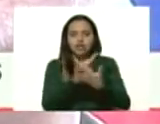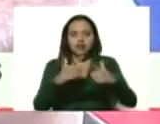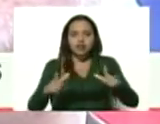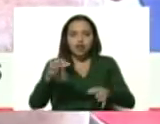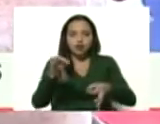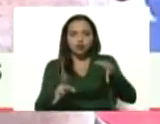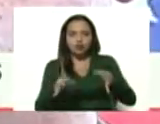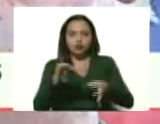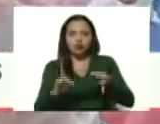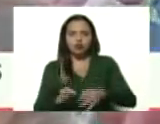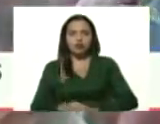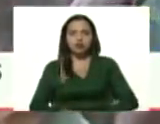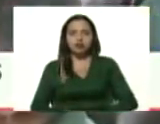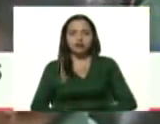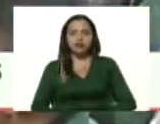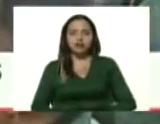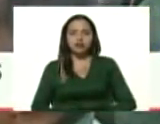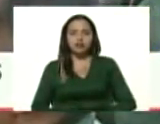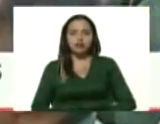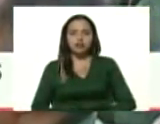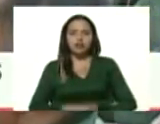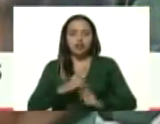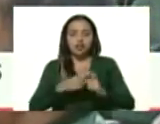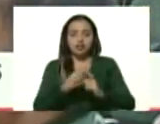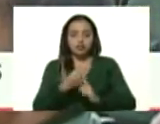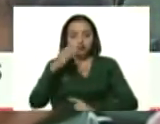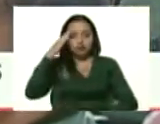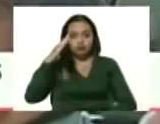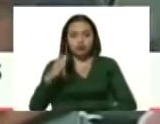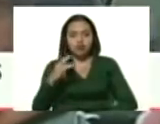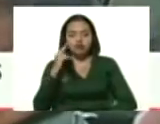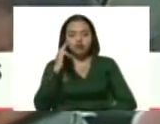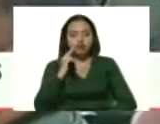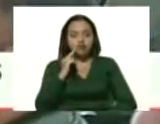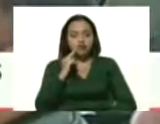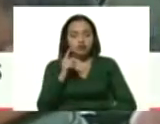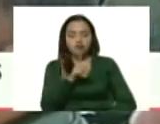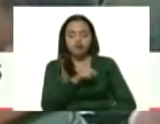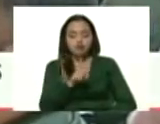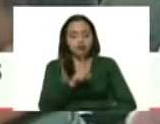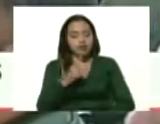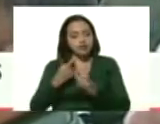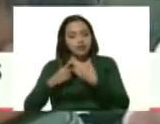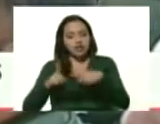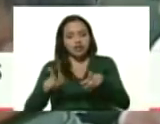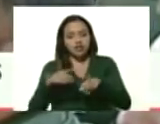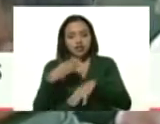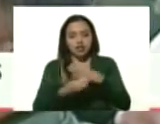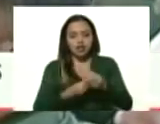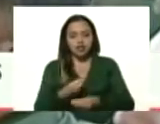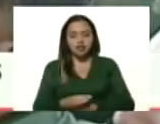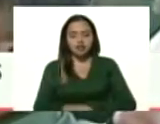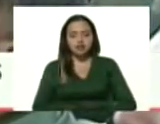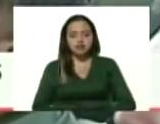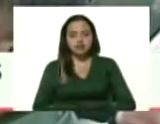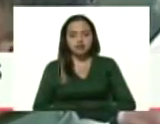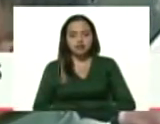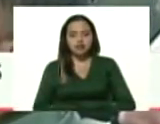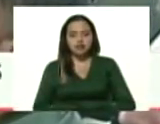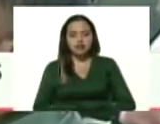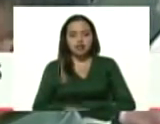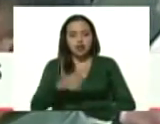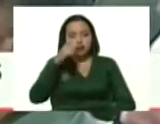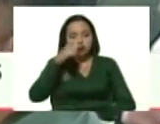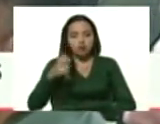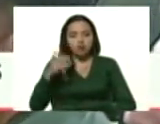justicia. Y bueno, y la milicia bolivariana, por tanto, no es indiferente a lo que pasa ahora en nuestro pueblo de